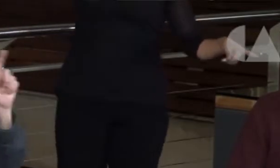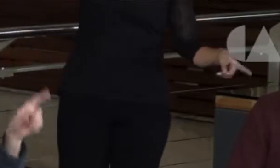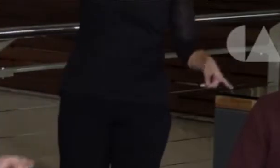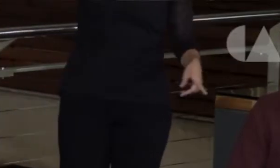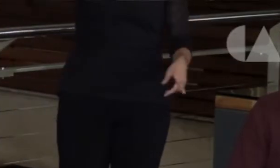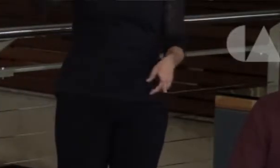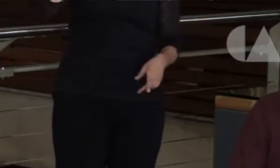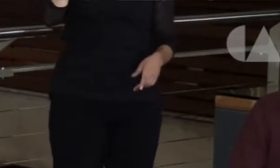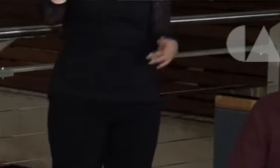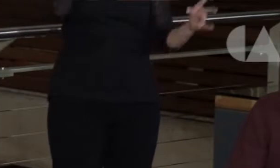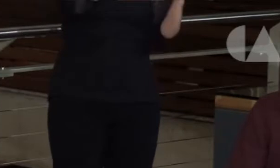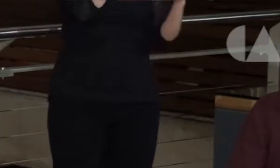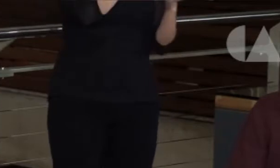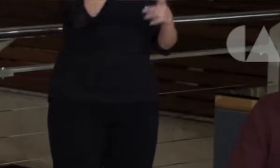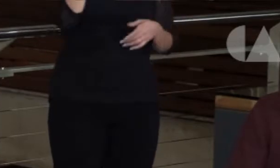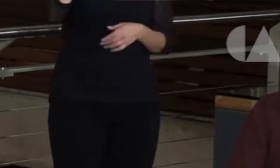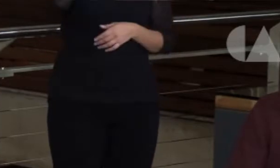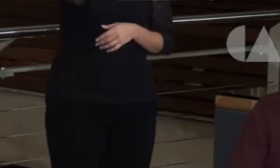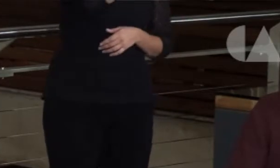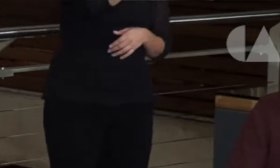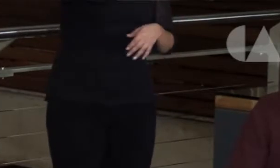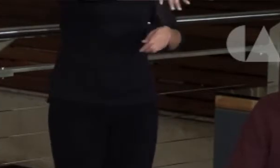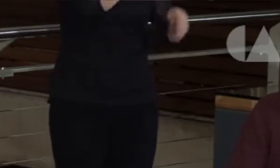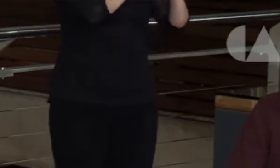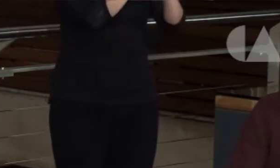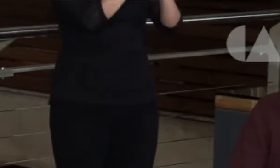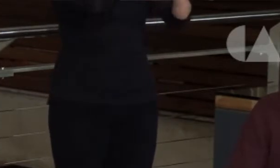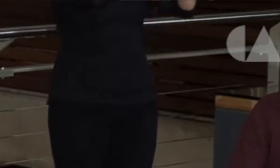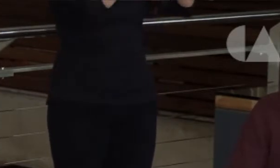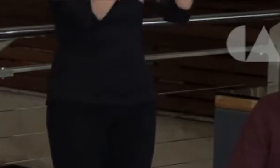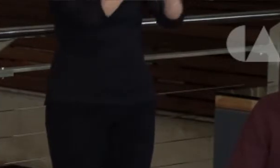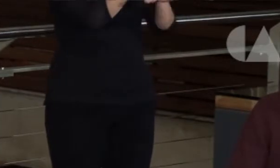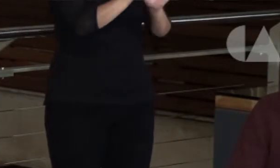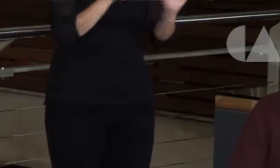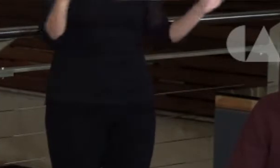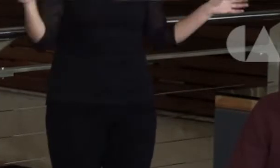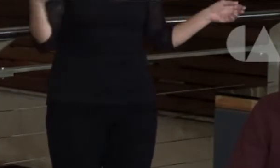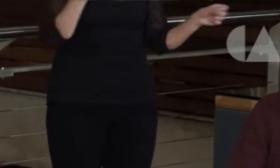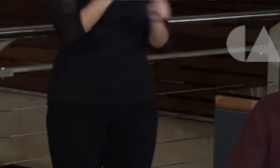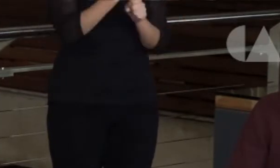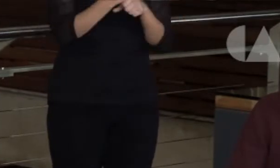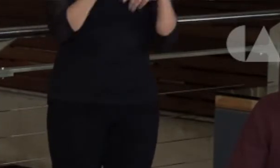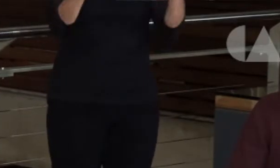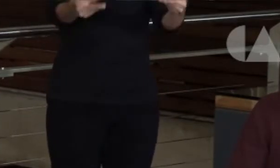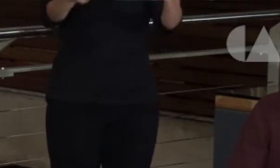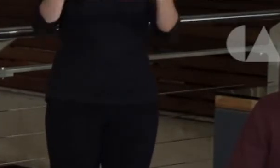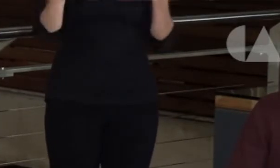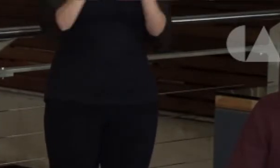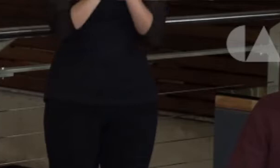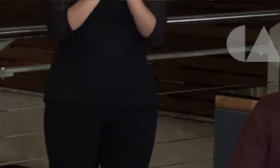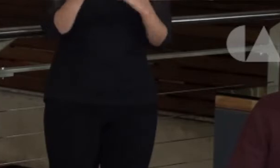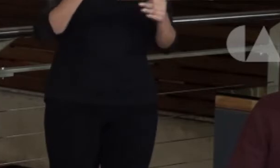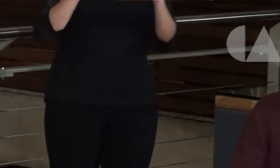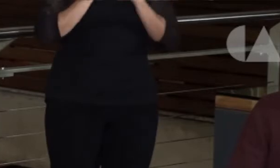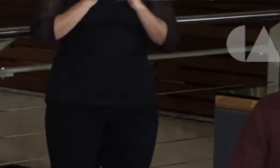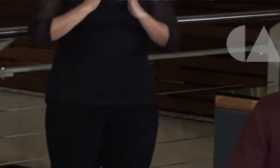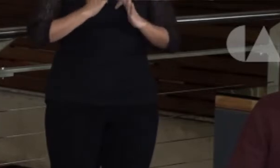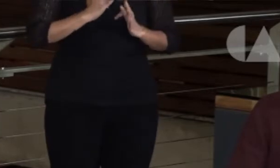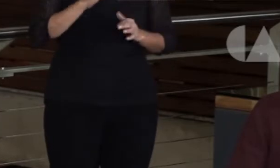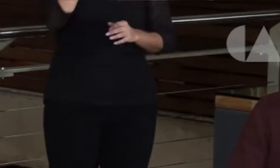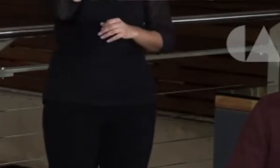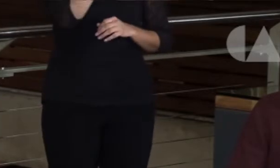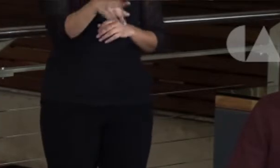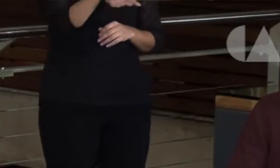volver y cosas así un poco raras y me puso muy contento yo tenía ganas de también hay una carta tan linda en ese